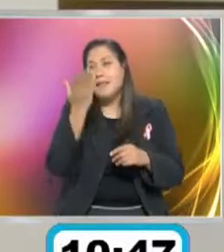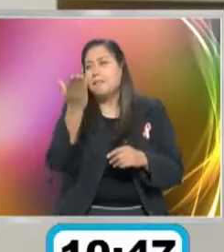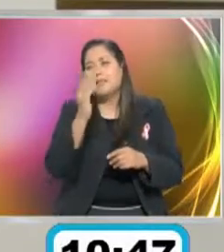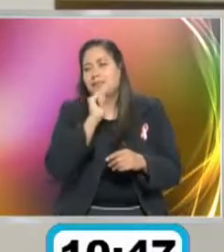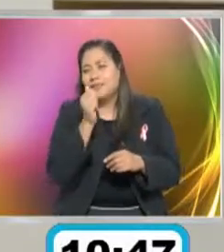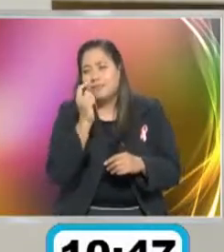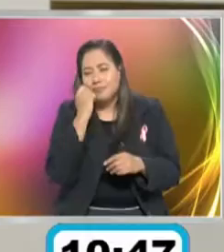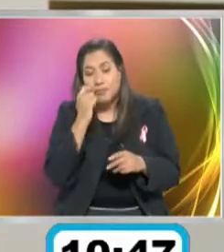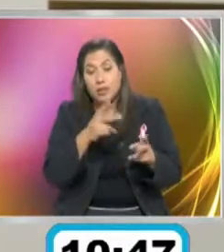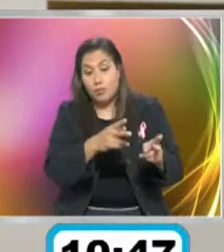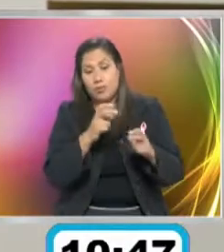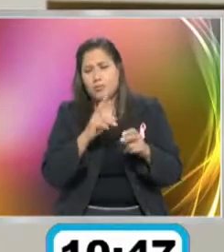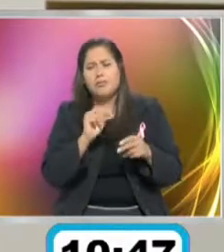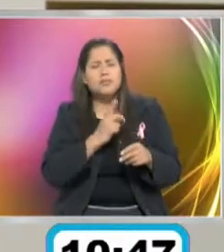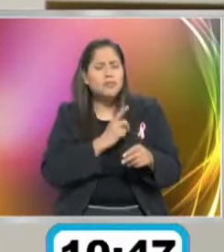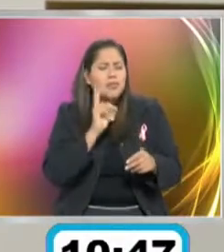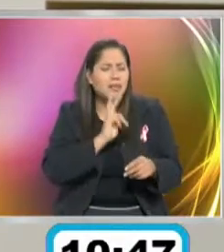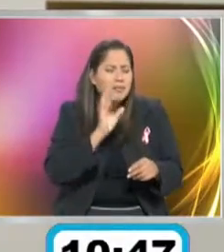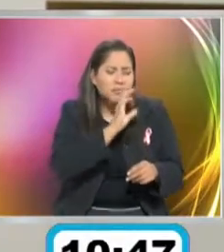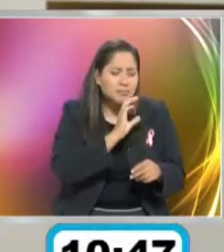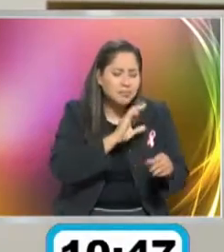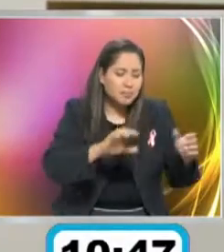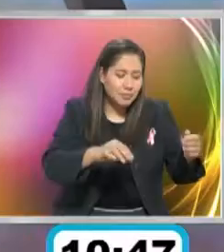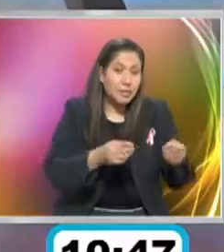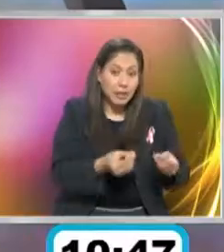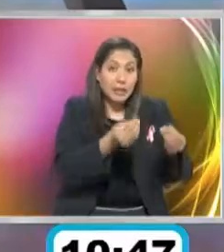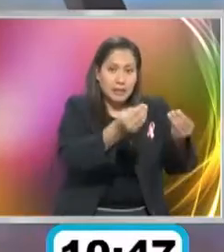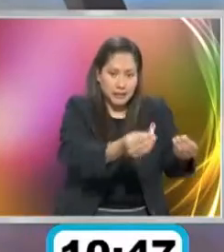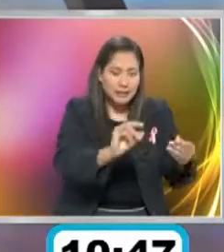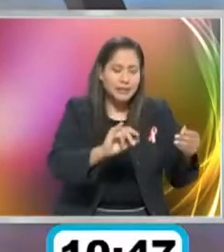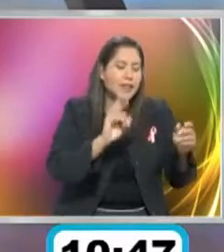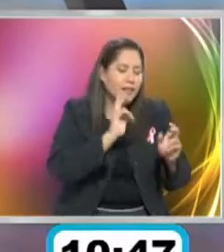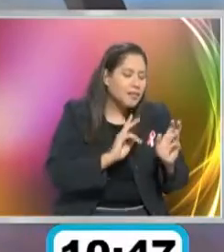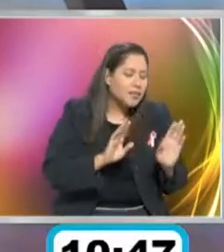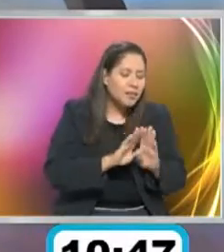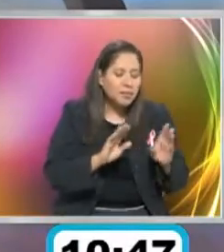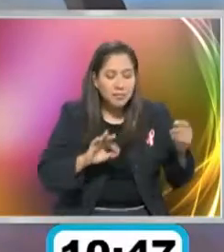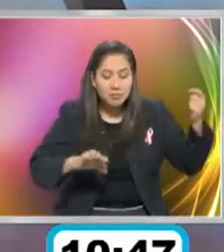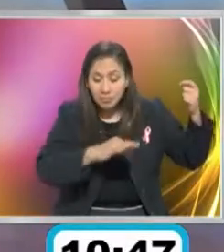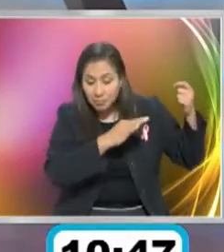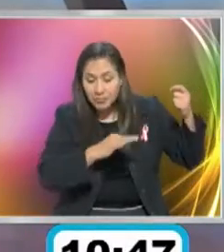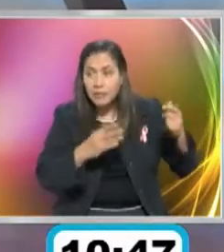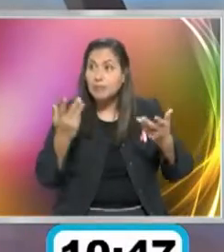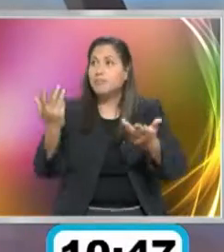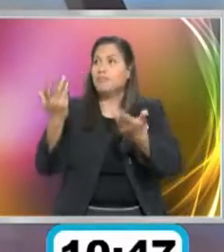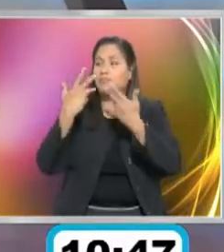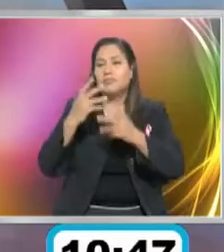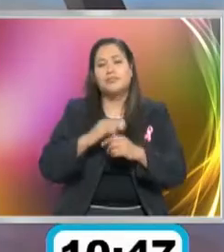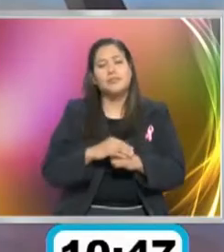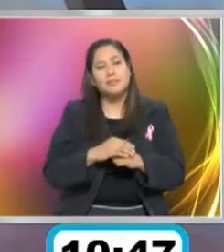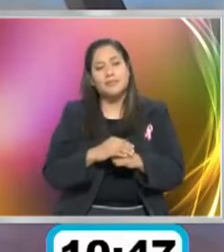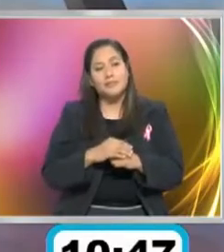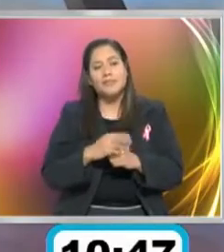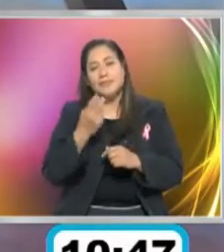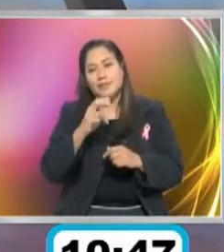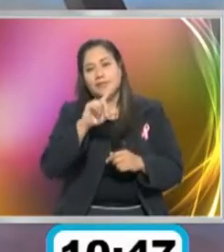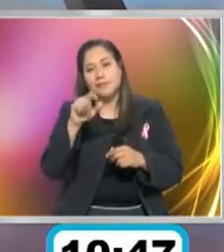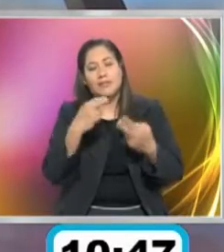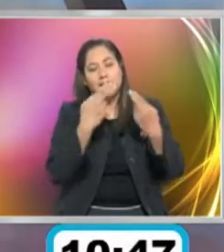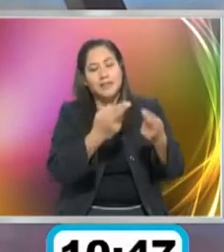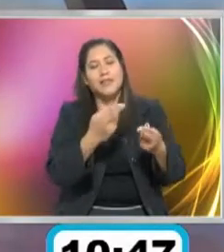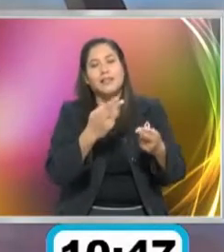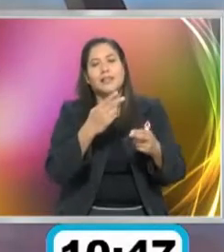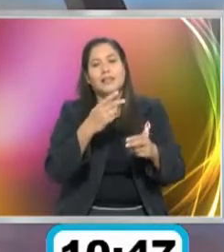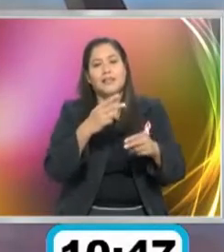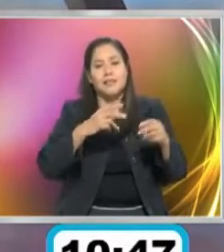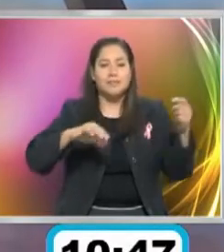pediste, tampoco los robaste, los tomaste, Sí pero los devolviste. regresé. Ahí está. Sí. Y de ahí pues me regañaron y ya fue esa Navidad que me regalaron mi primer instrumento, que